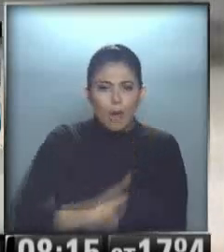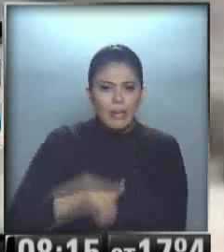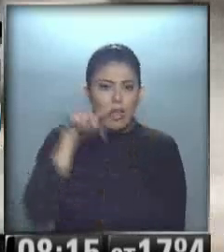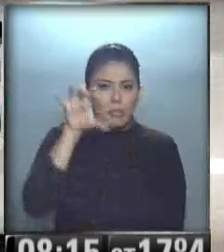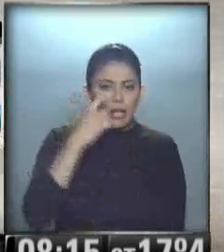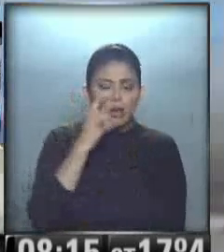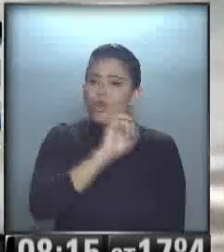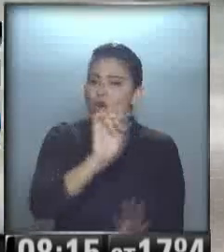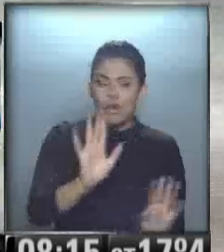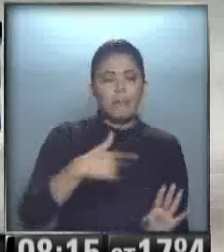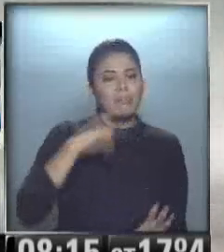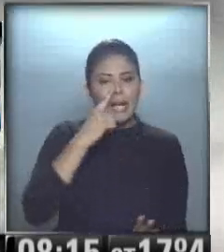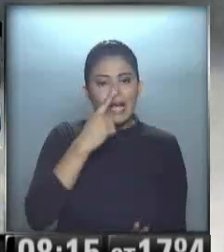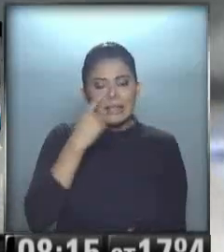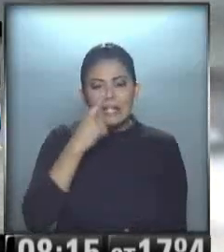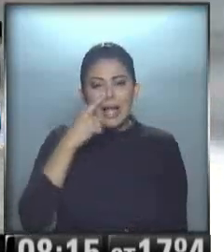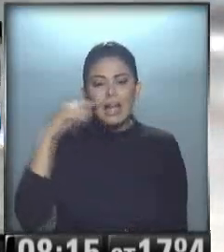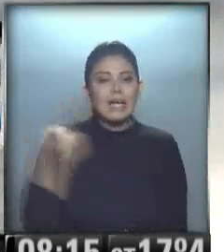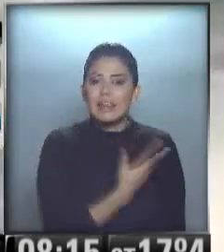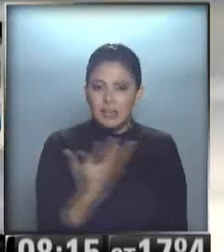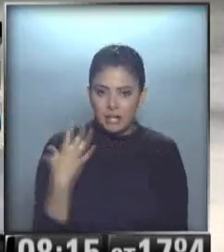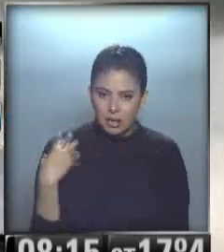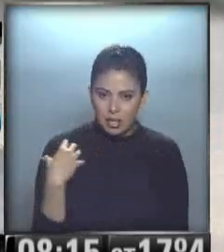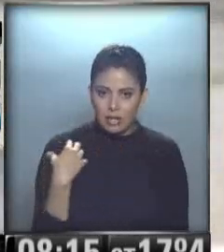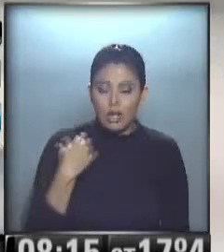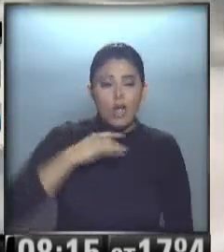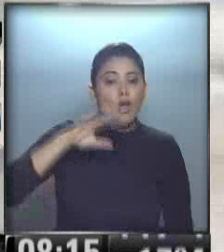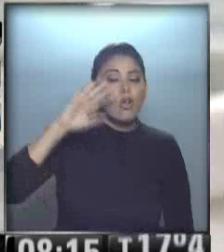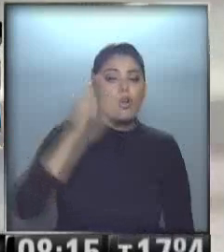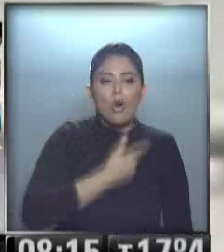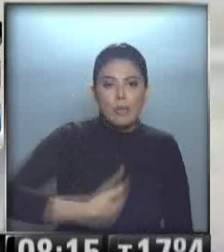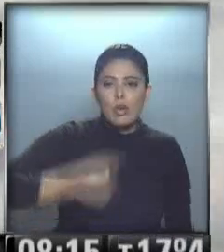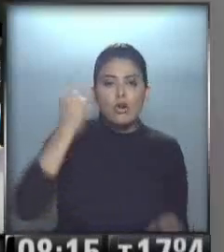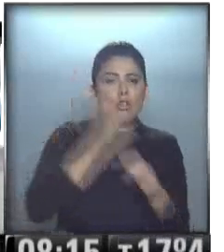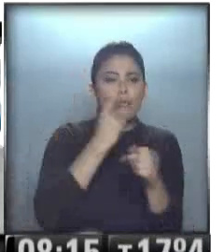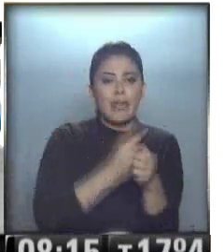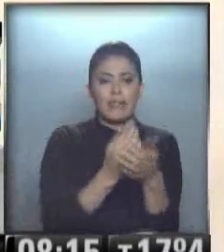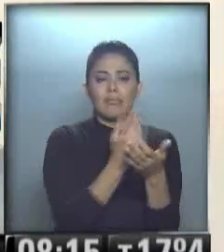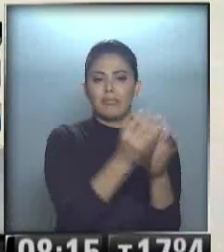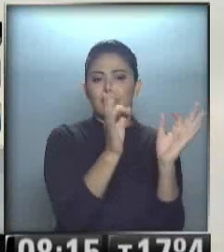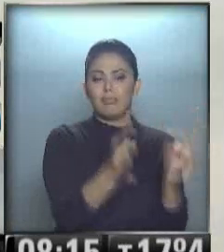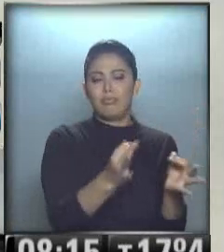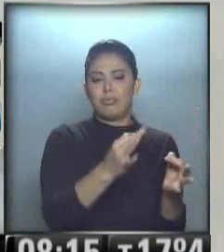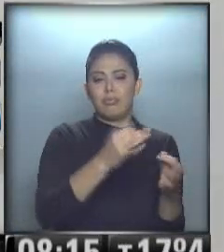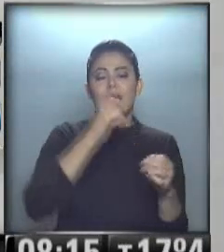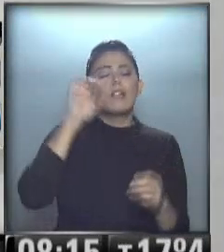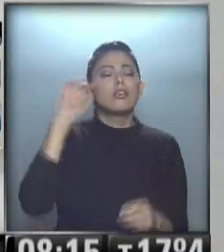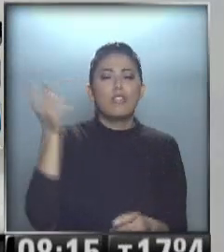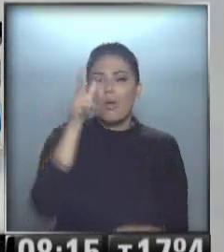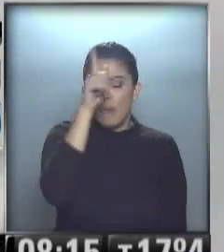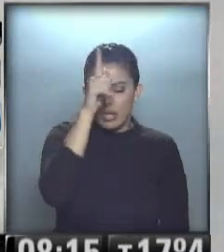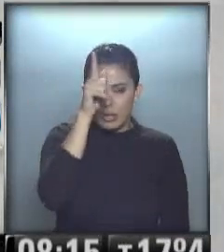en concreto, sino me interesa el caso institucional. Ningún gobierno puede gobernar sin la espada de Damocles de sus funcionarios